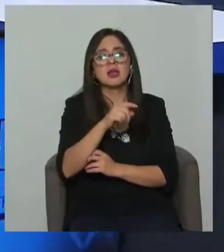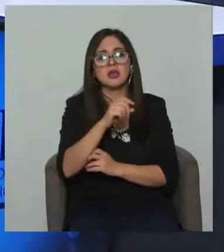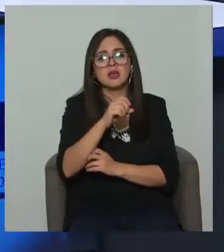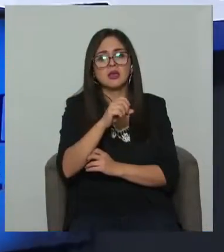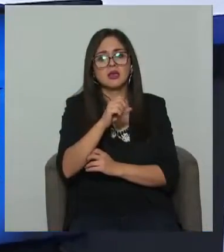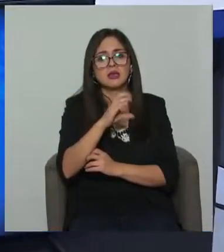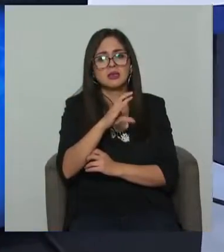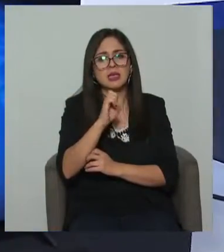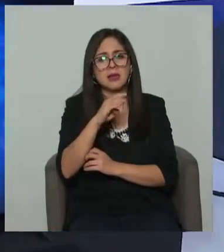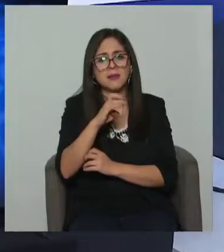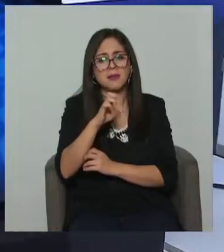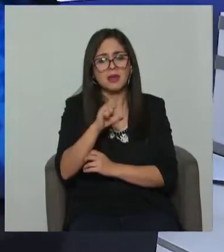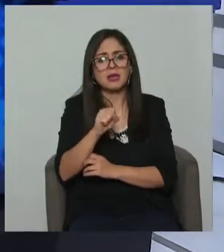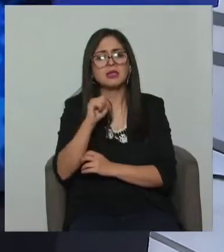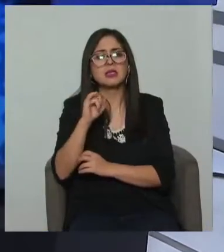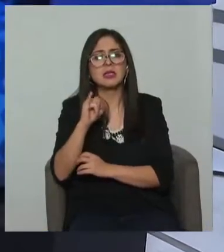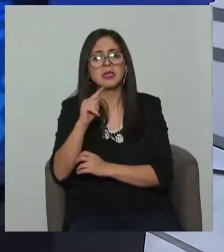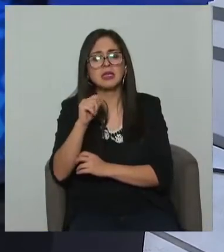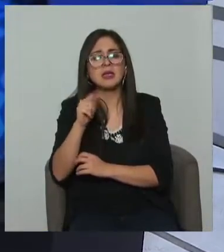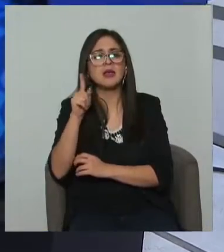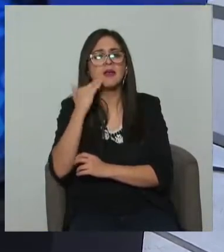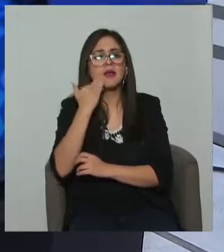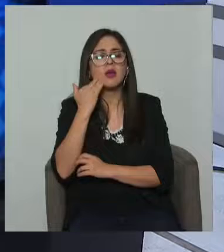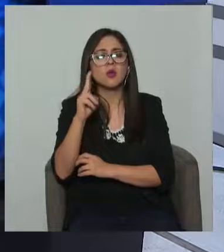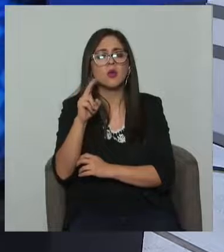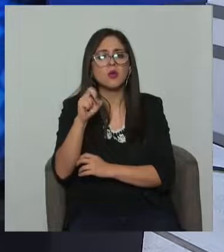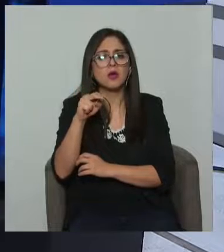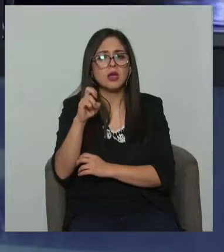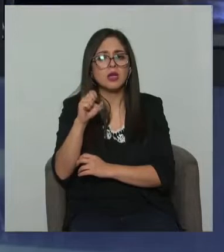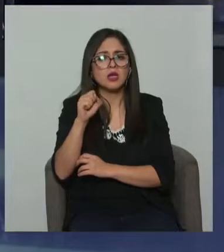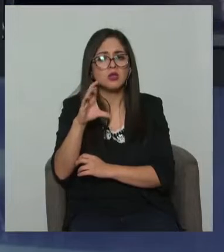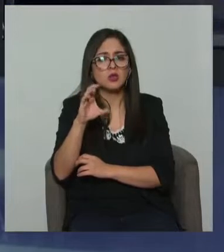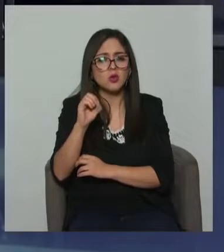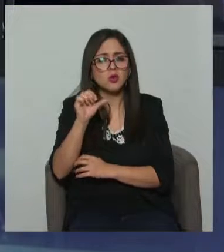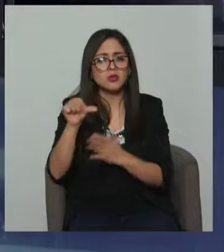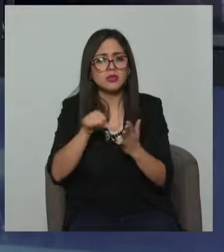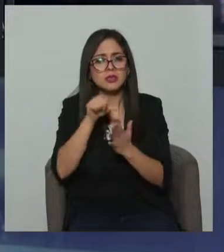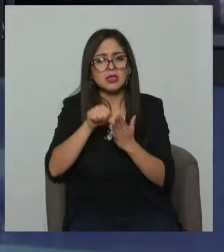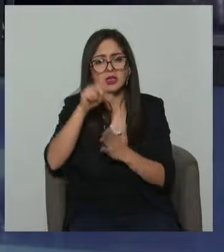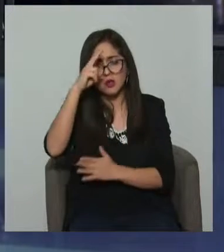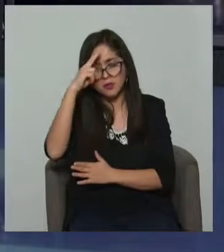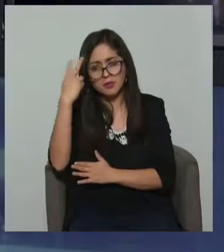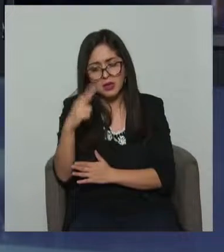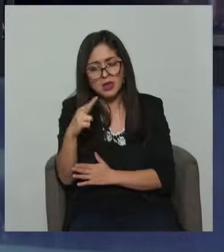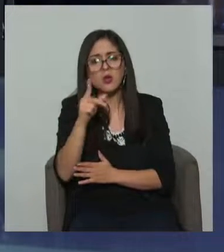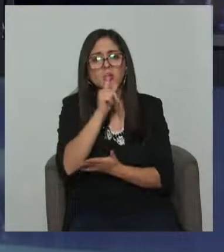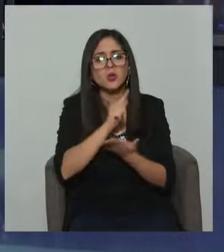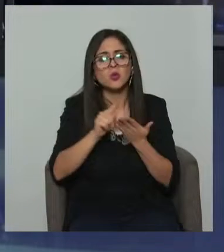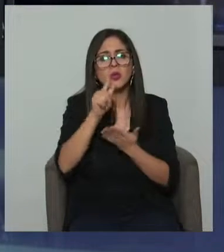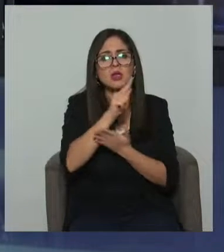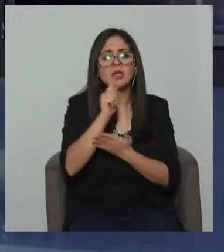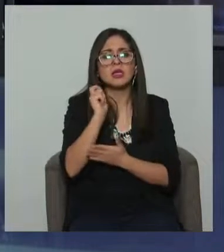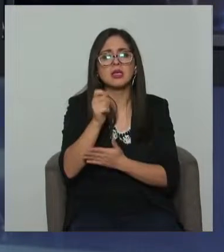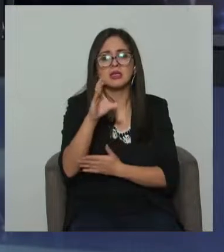teatro@cemexitiunesco.org. Facebook es UNESCO Centro Mexicano. Twitter es